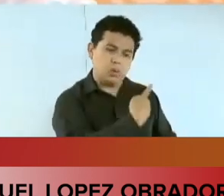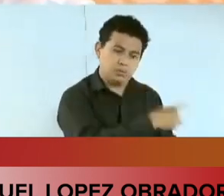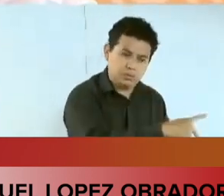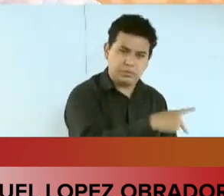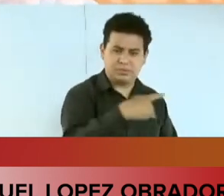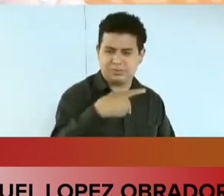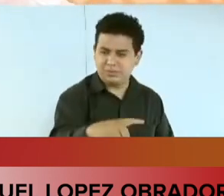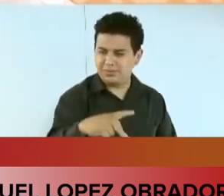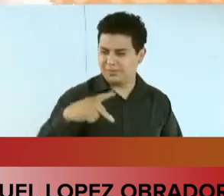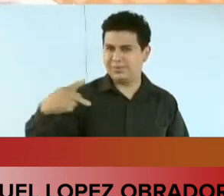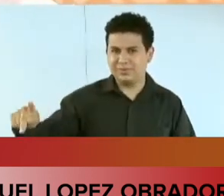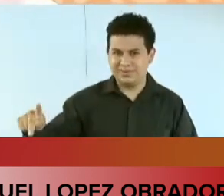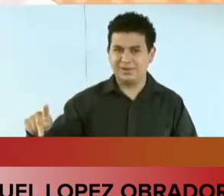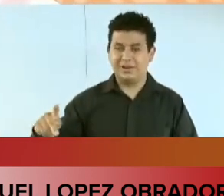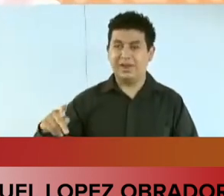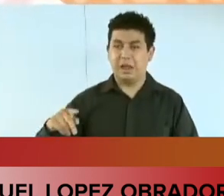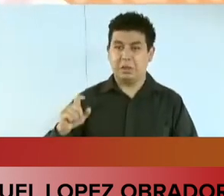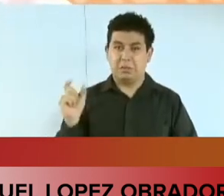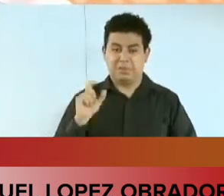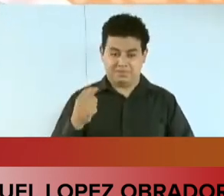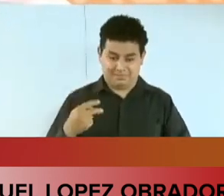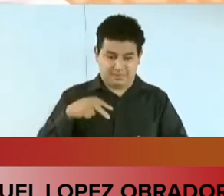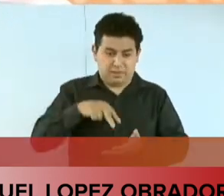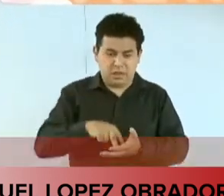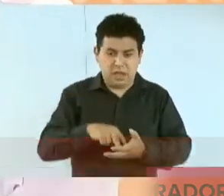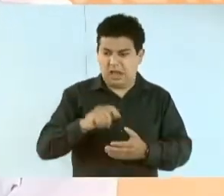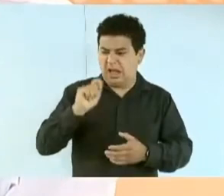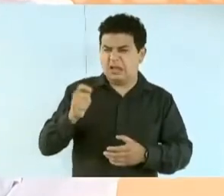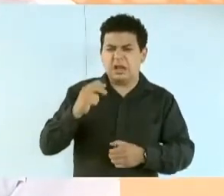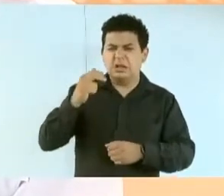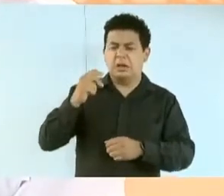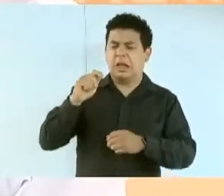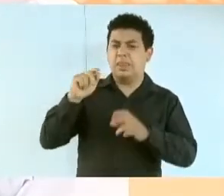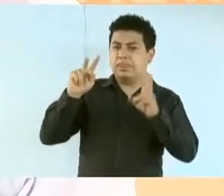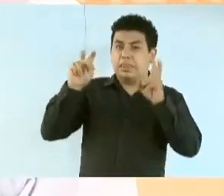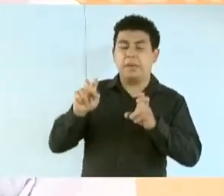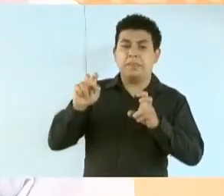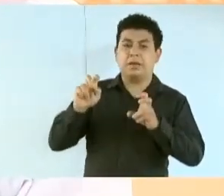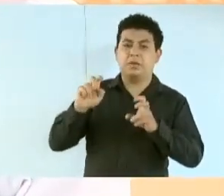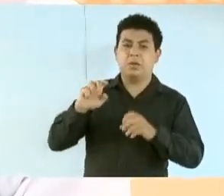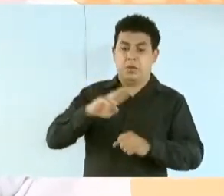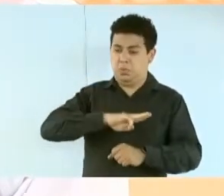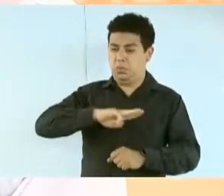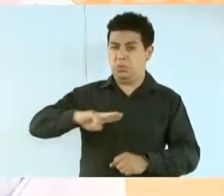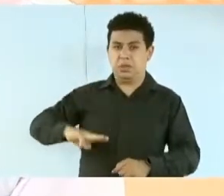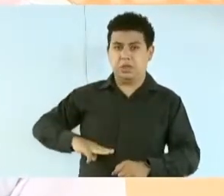las autoridades municipales de Oaxaca,